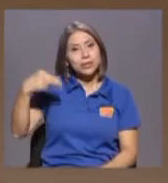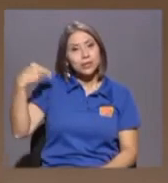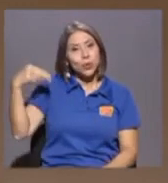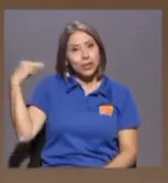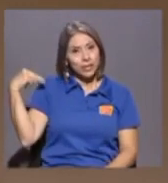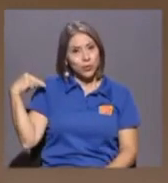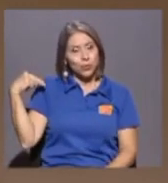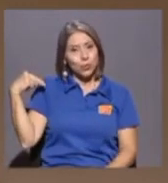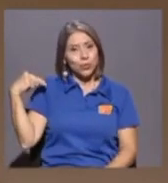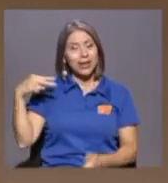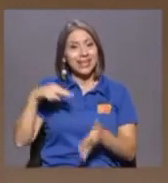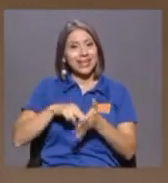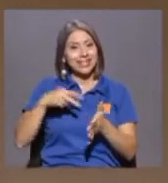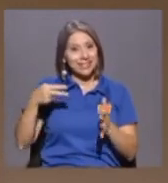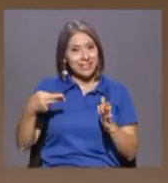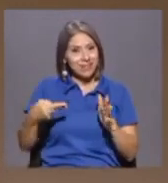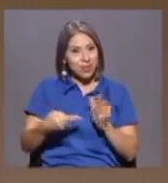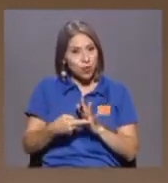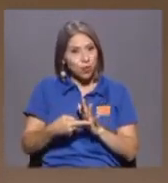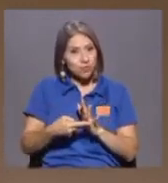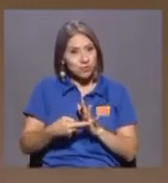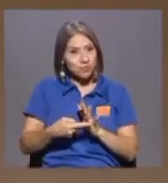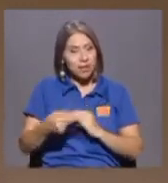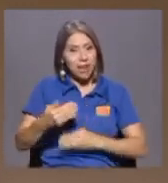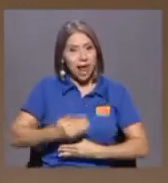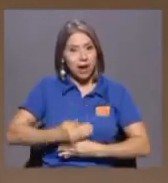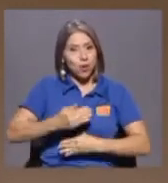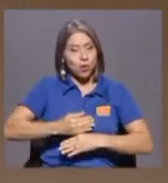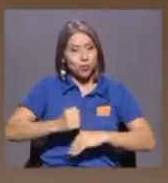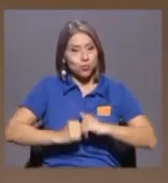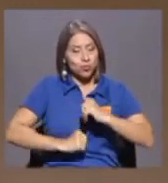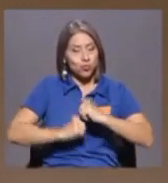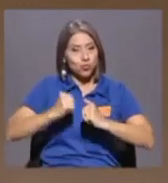que significó la construcción,